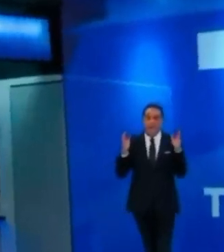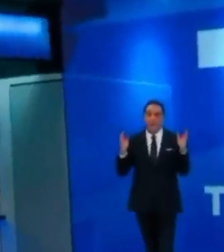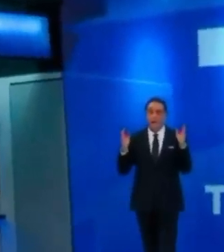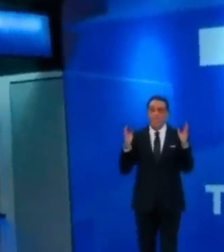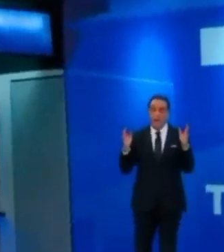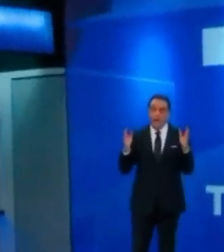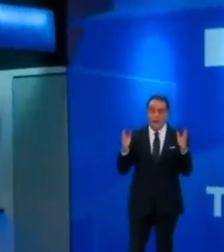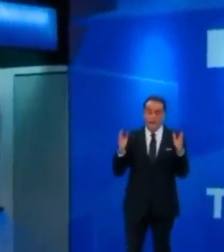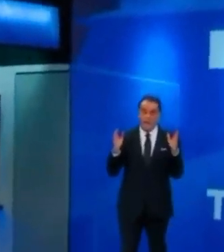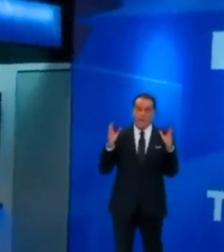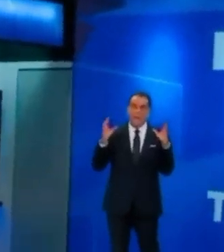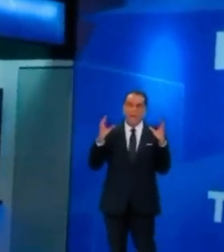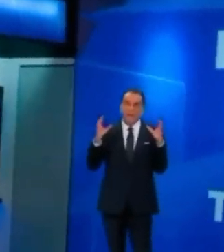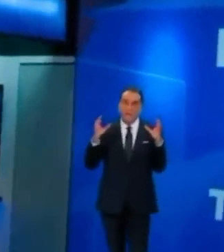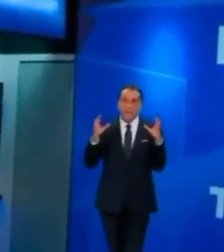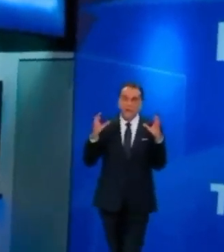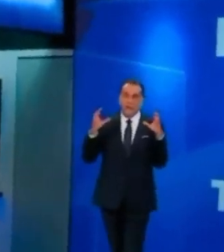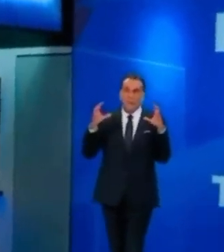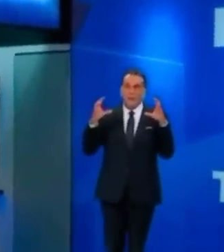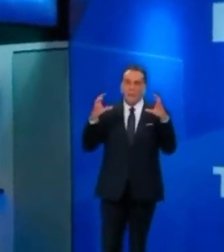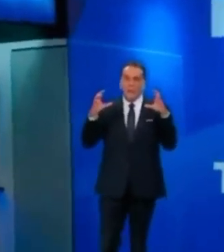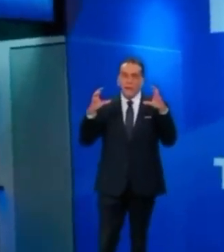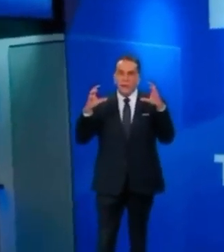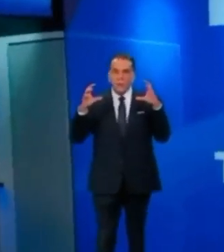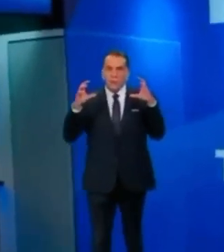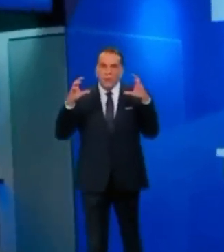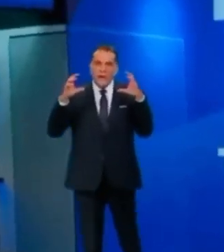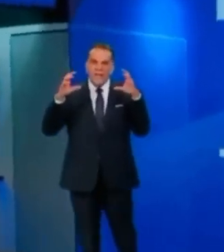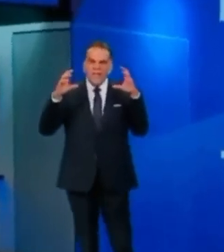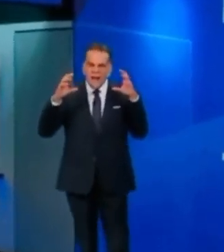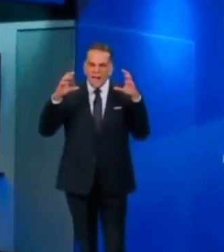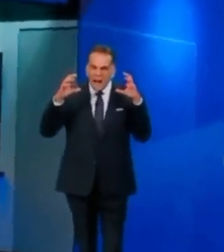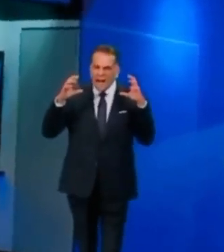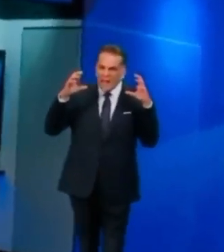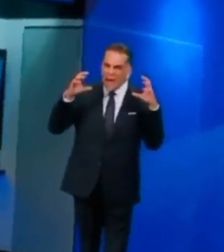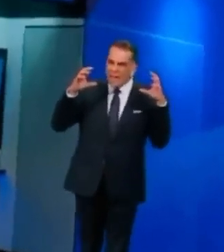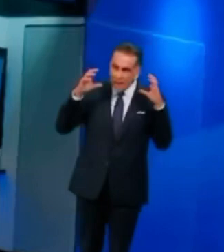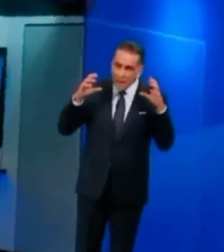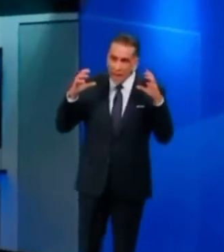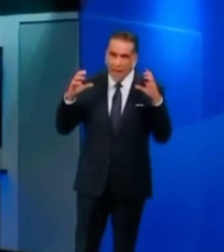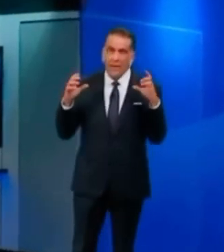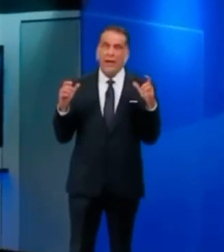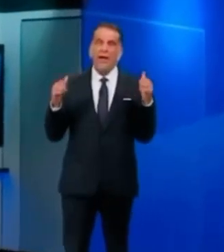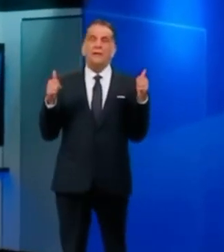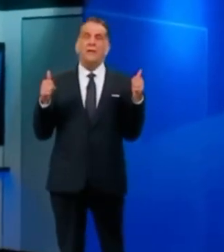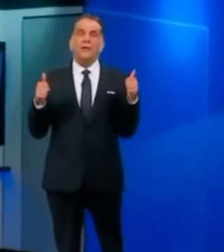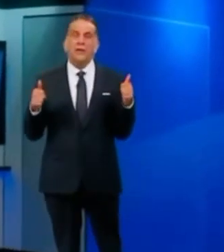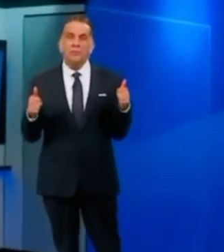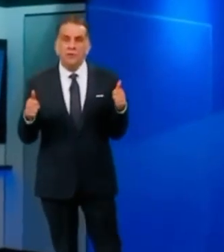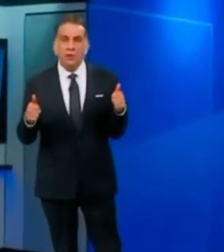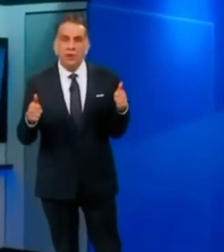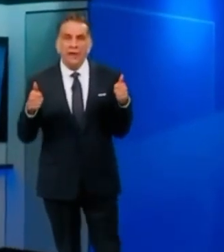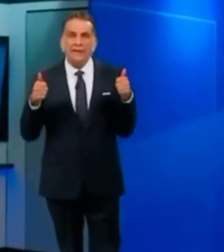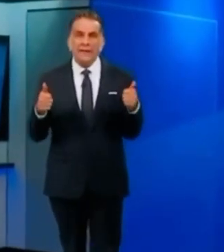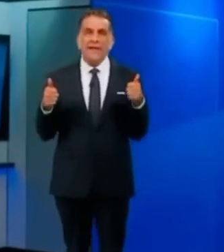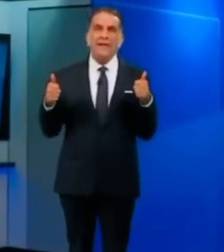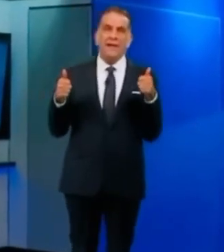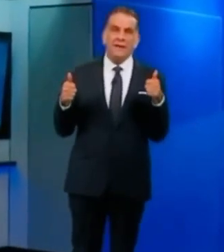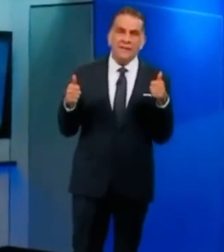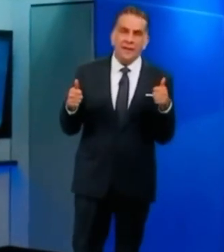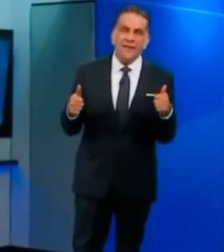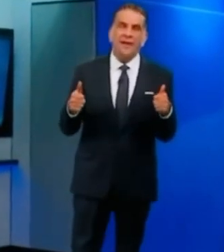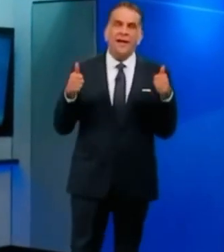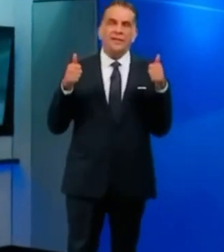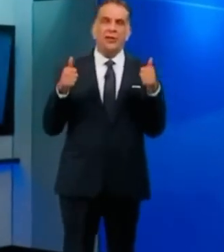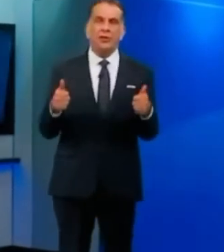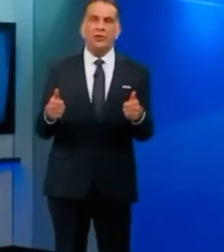¿De qué tamaño es el hueso para poderlo morder? ¡Nya, nya, nya, nya! Así lo dijimos con Encinas,